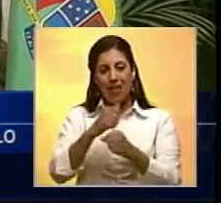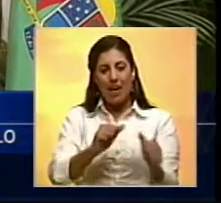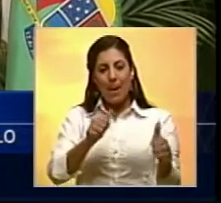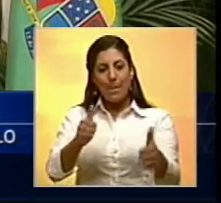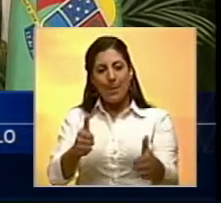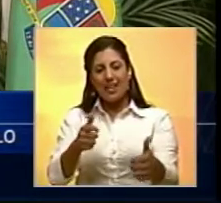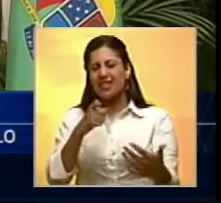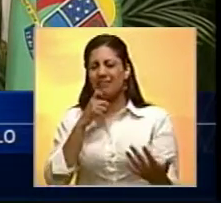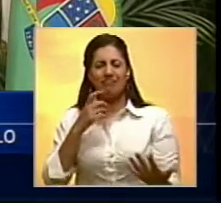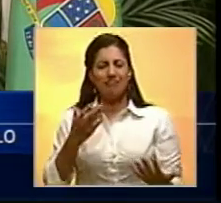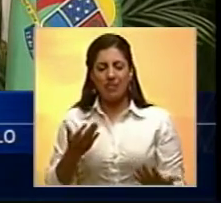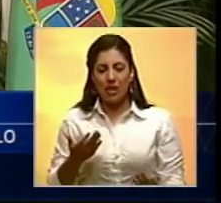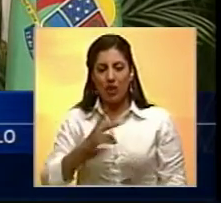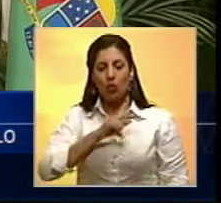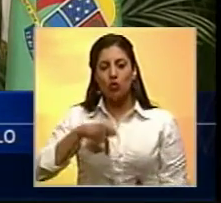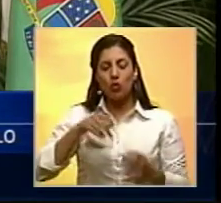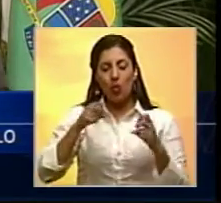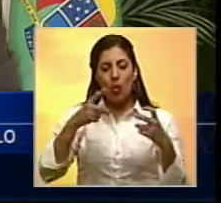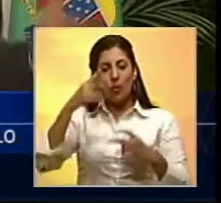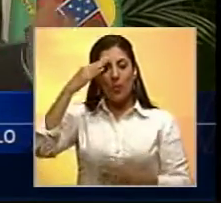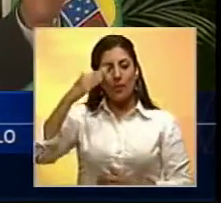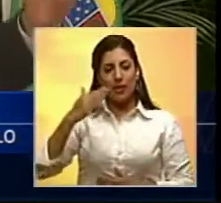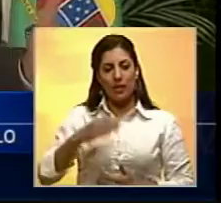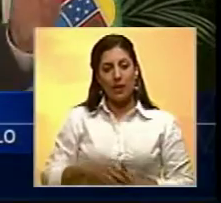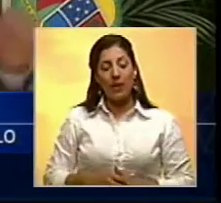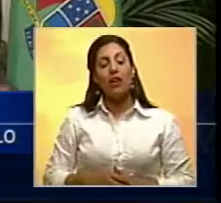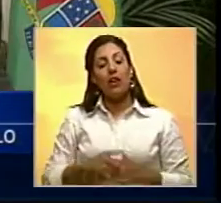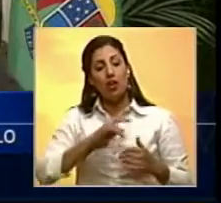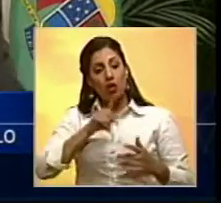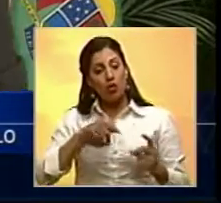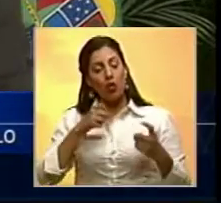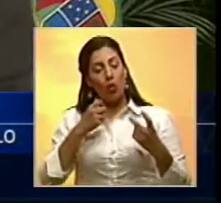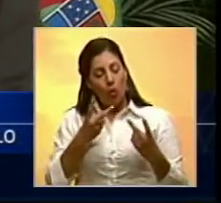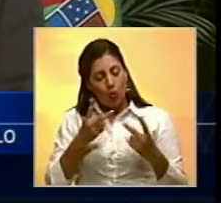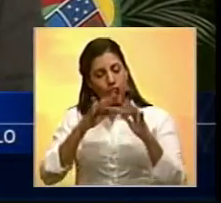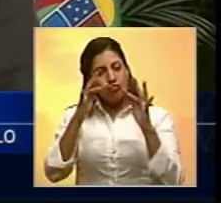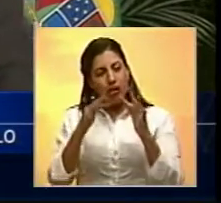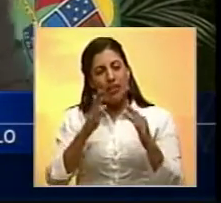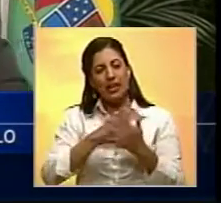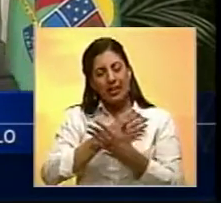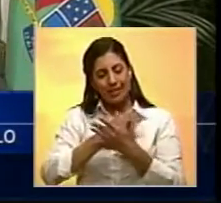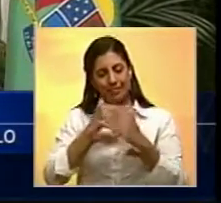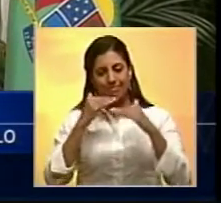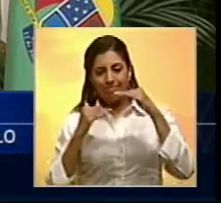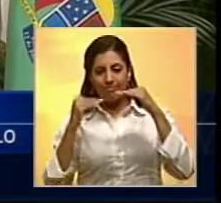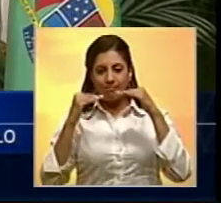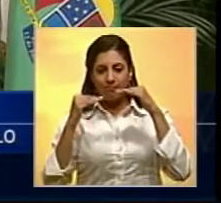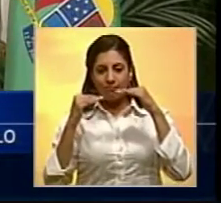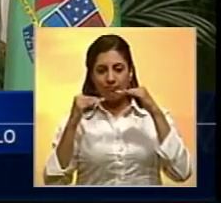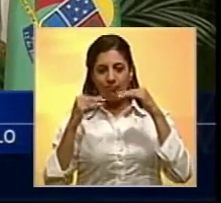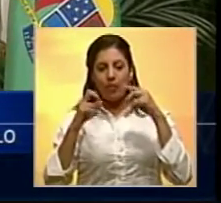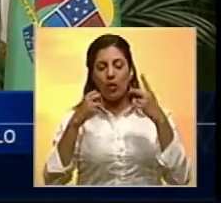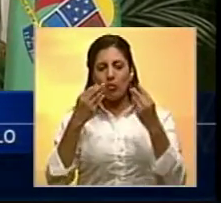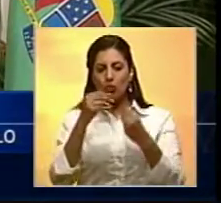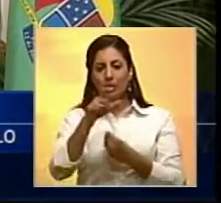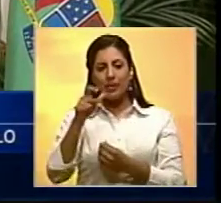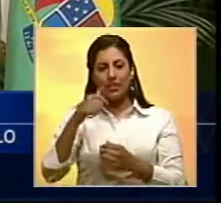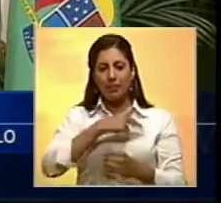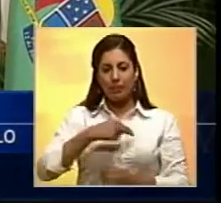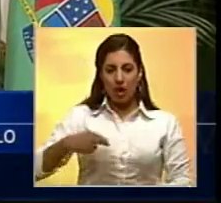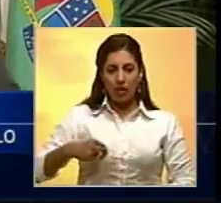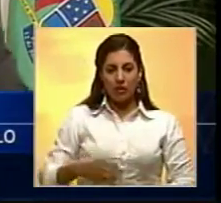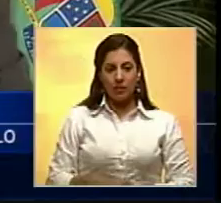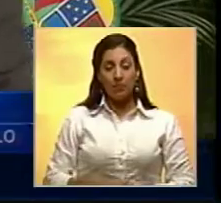a desempeñar nuestros nuevos oficiales, se ha logrado de una u otra forma poner a raya a muchos de los